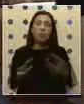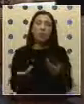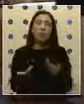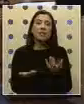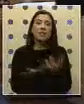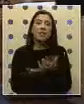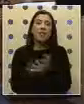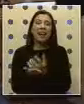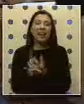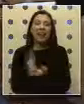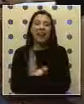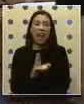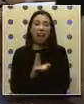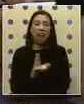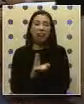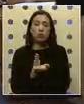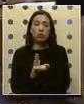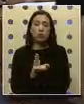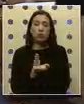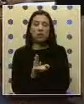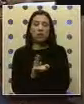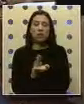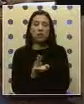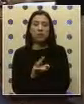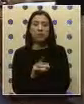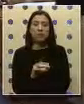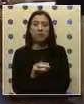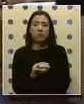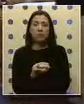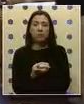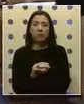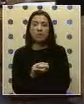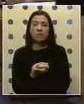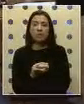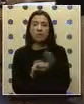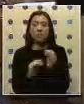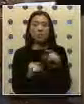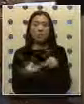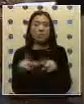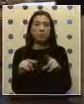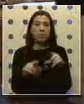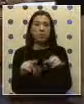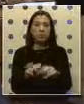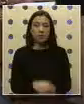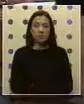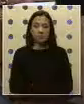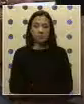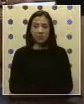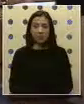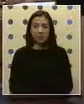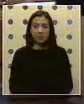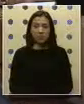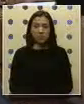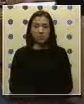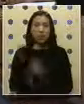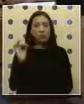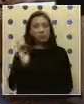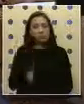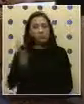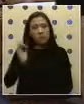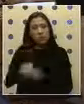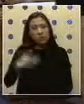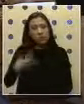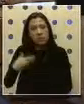del reajuste, que es el gobierno, invariablemente recurre